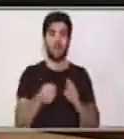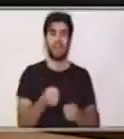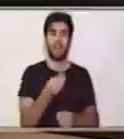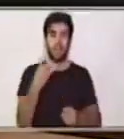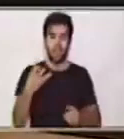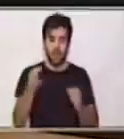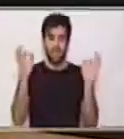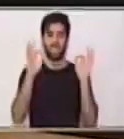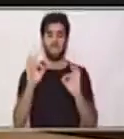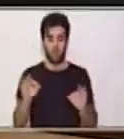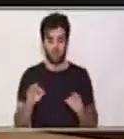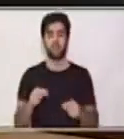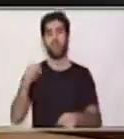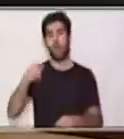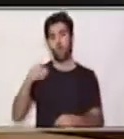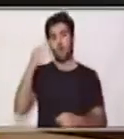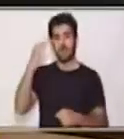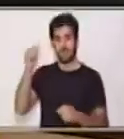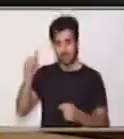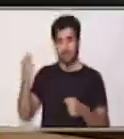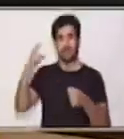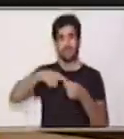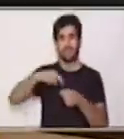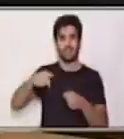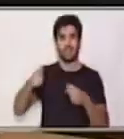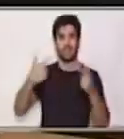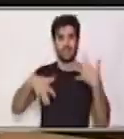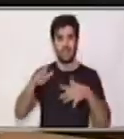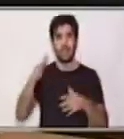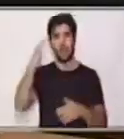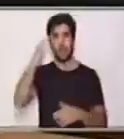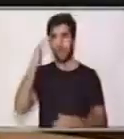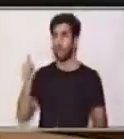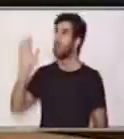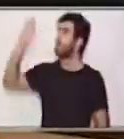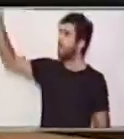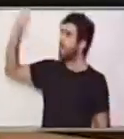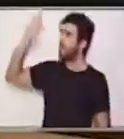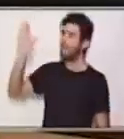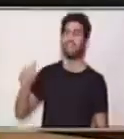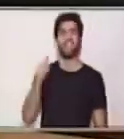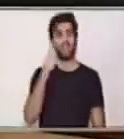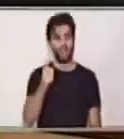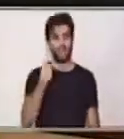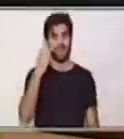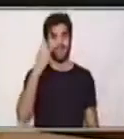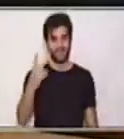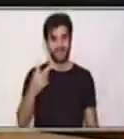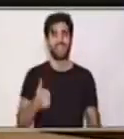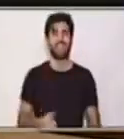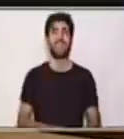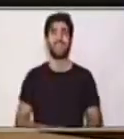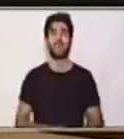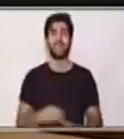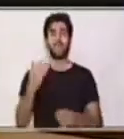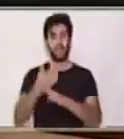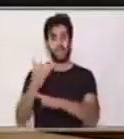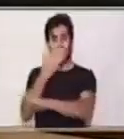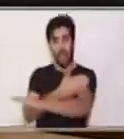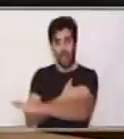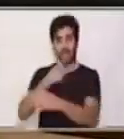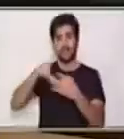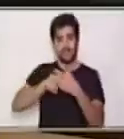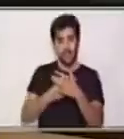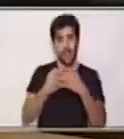Y agradecemos la participación hoy en lengua de señas de Pablo. Mucho gusto. Antes de empezar,